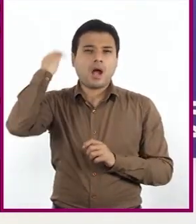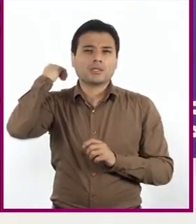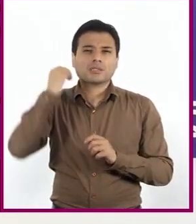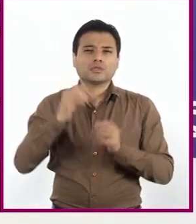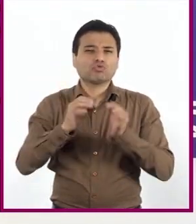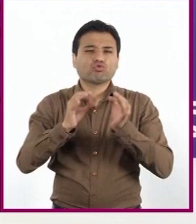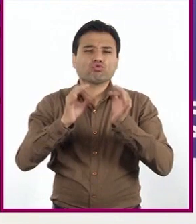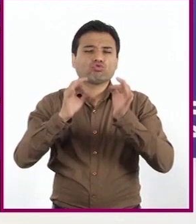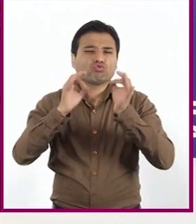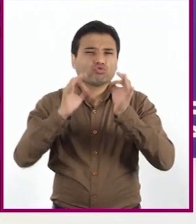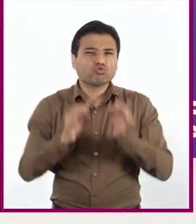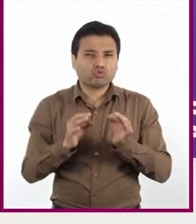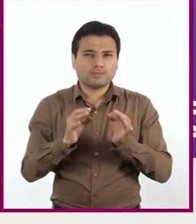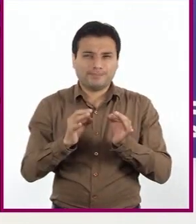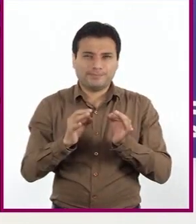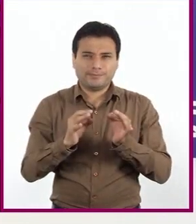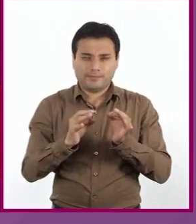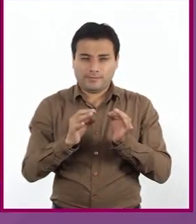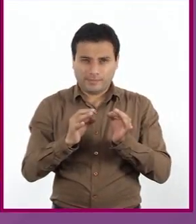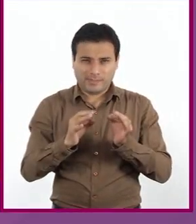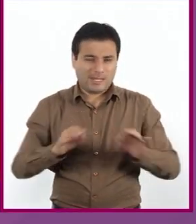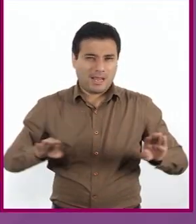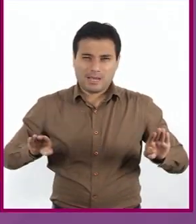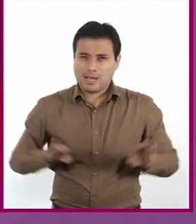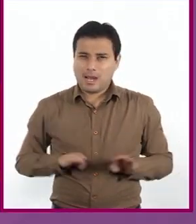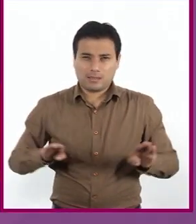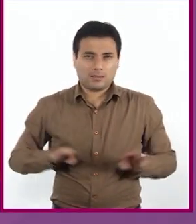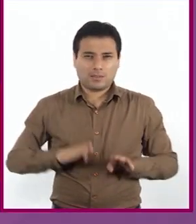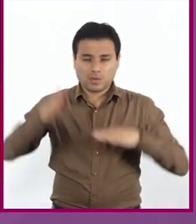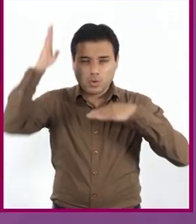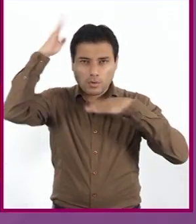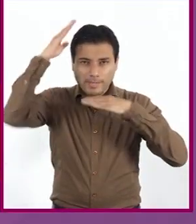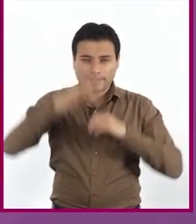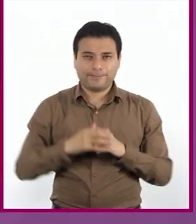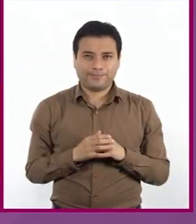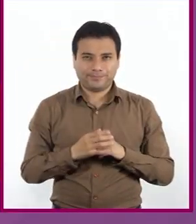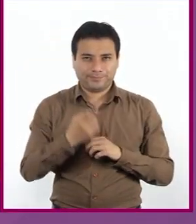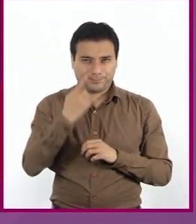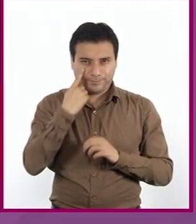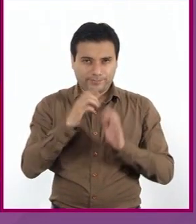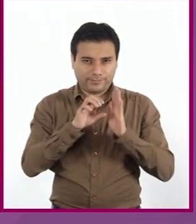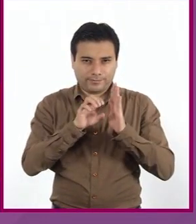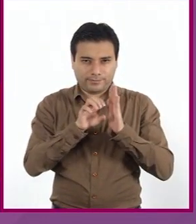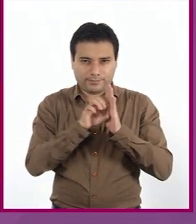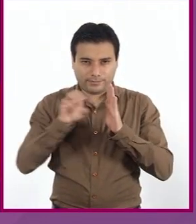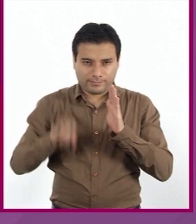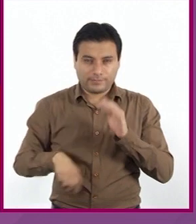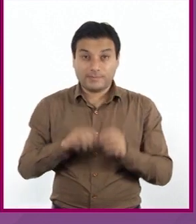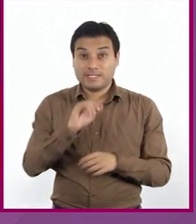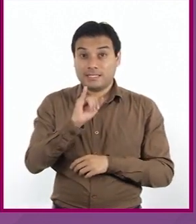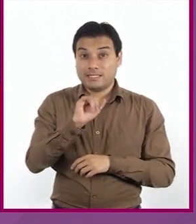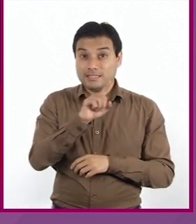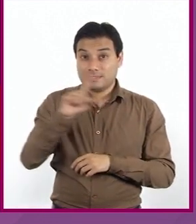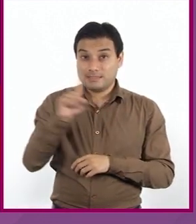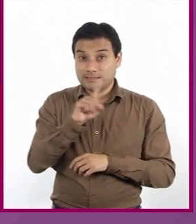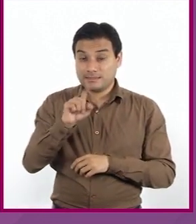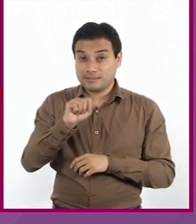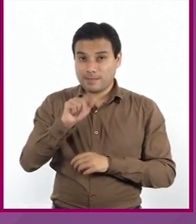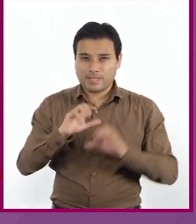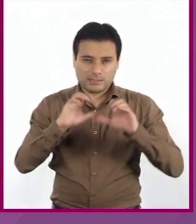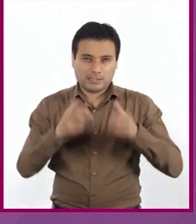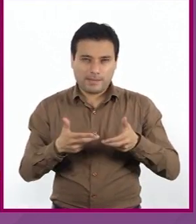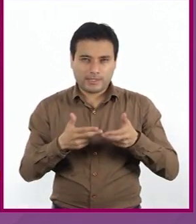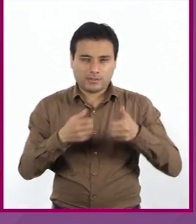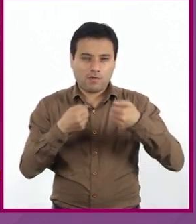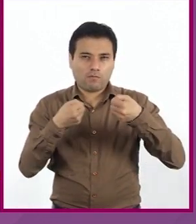con imágenes al estilo olmeca. El ejemplo de la zona arqueológica de Izapa, en Chiapas, entre la frontera